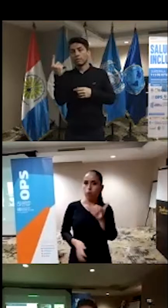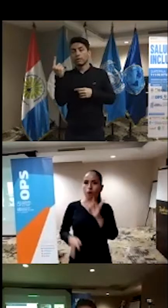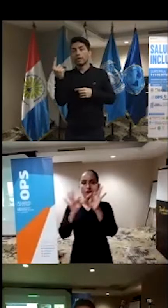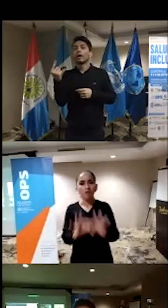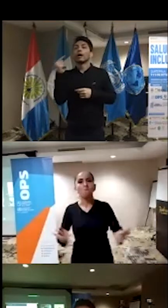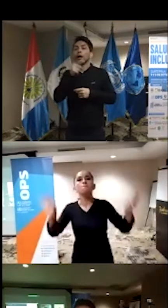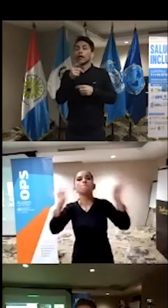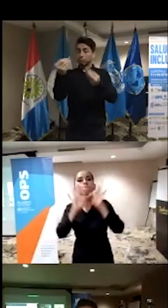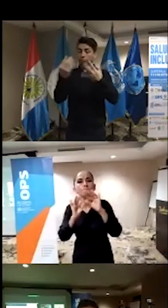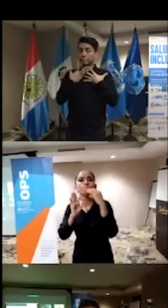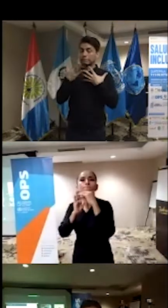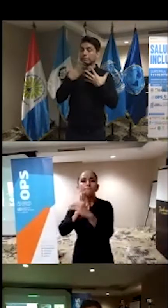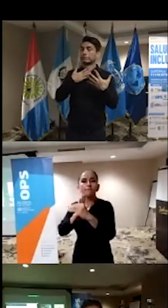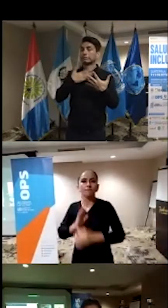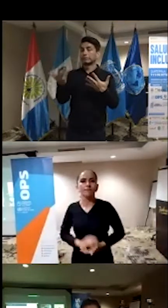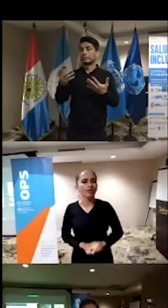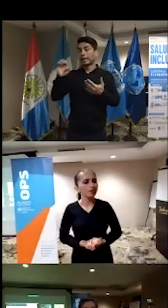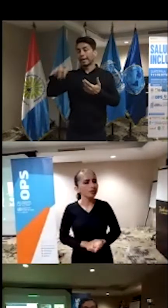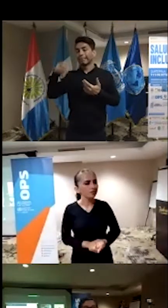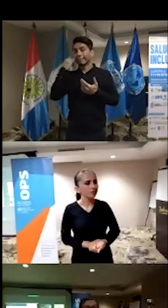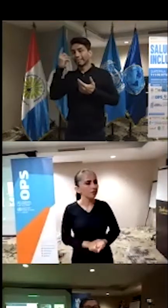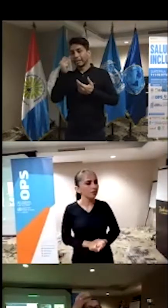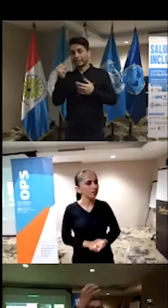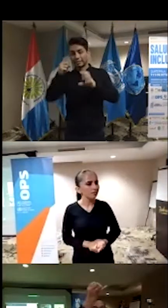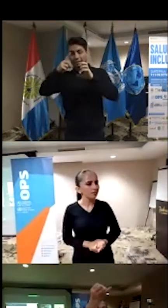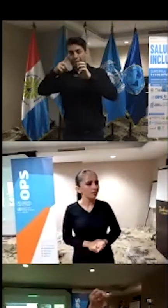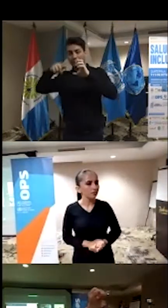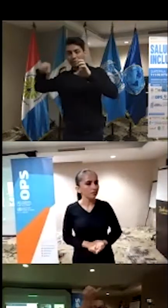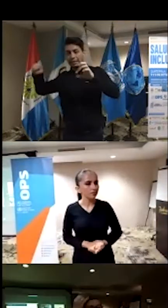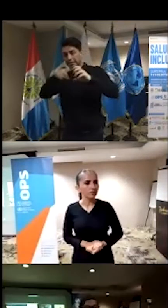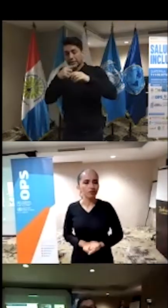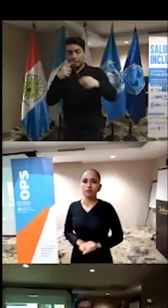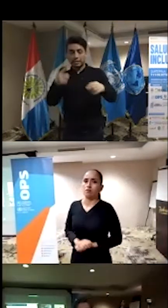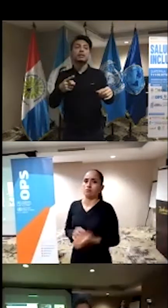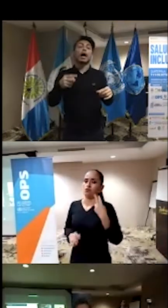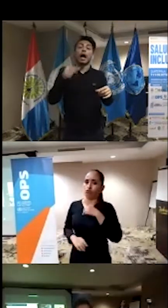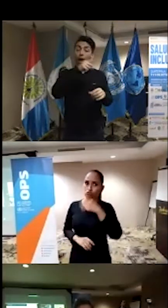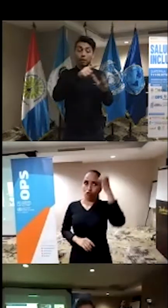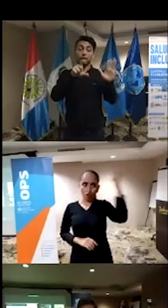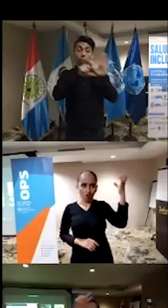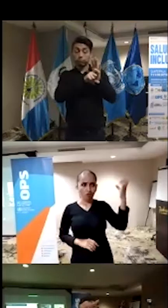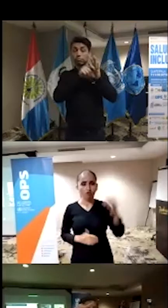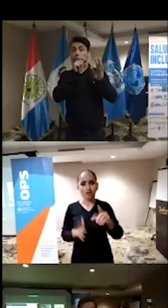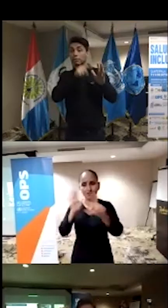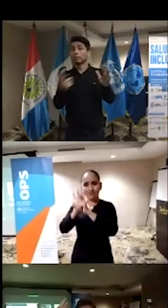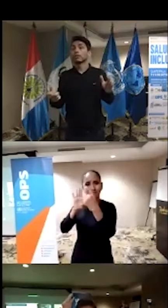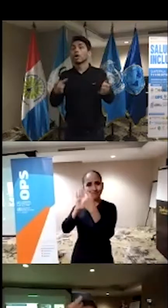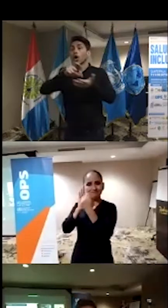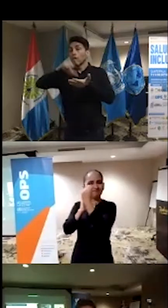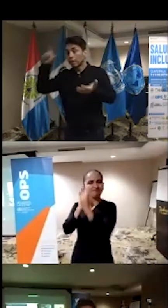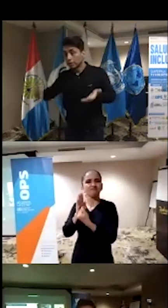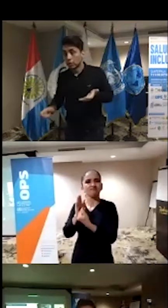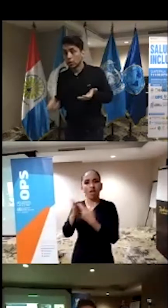la ENDIS, que realmente tenemos una constitución que nos habla, una convención,